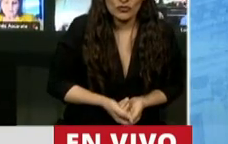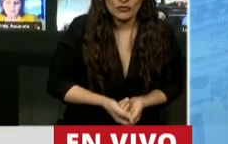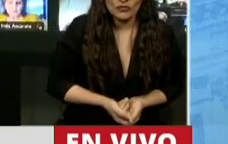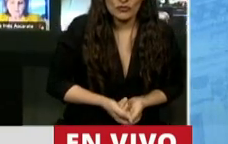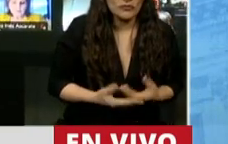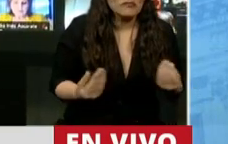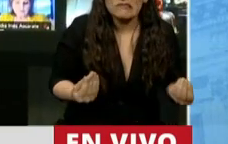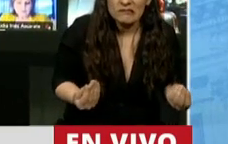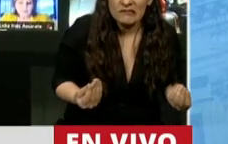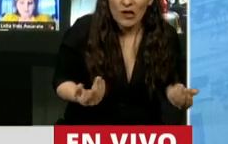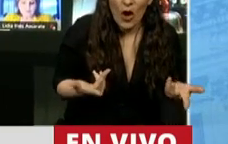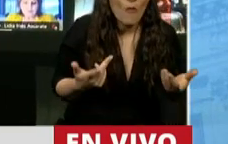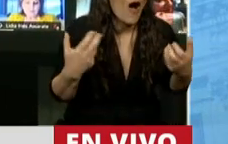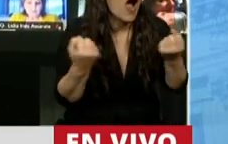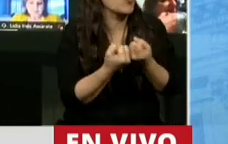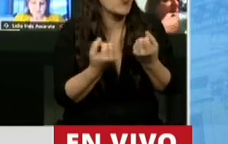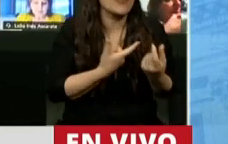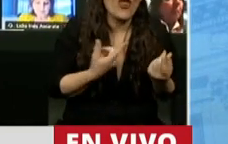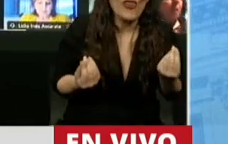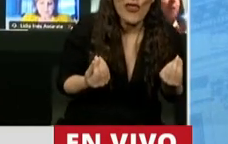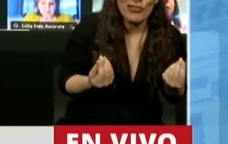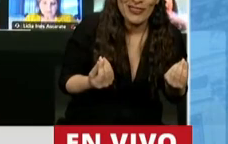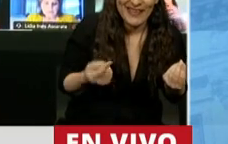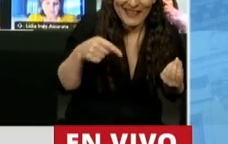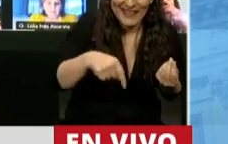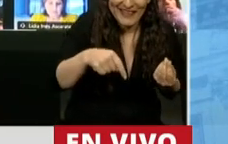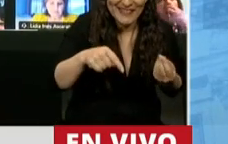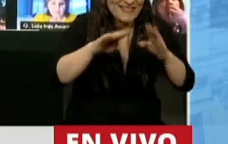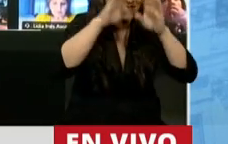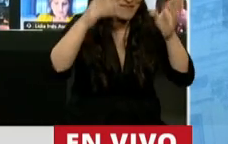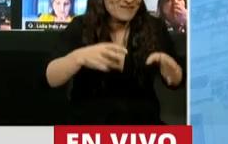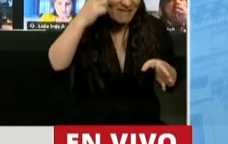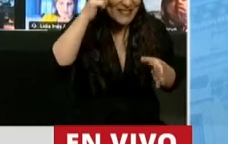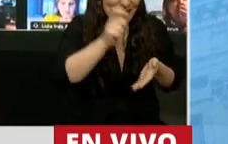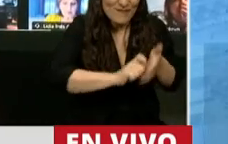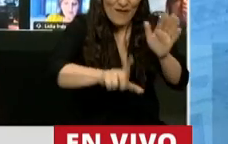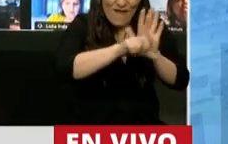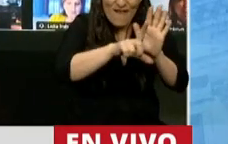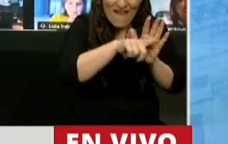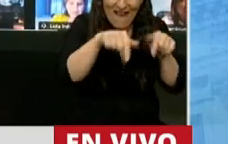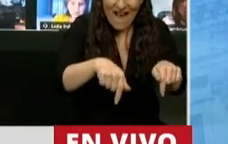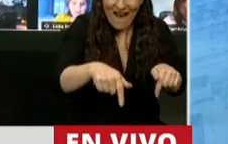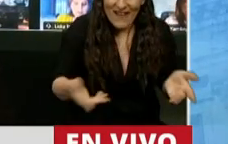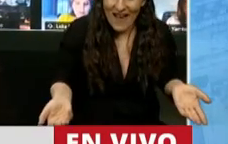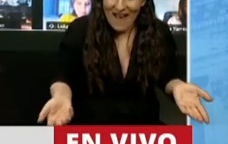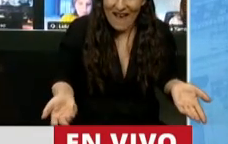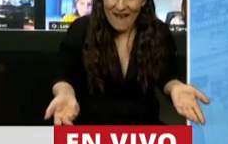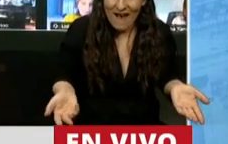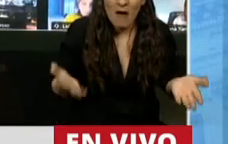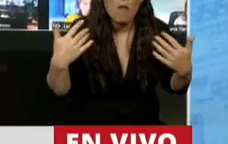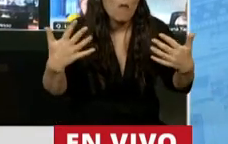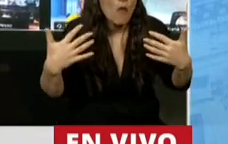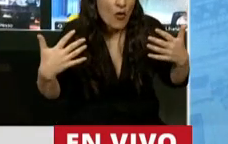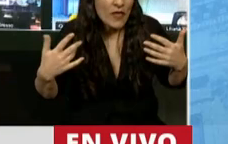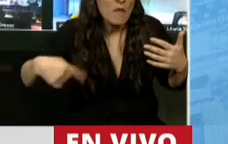¿Dónde más se pueden resolver los acuerdos si no es en esta Casa Legislativa? Teníamos la posibilidad